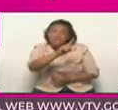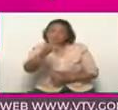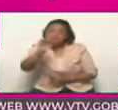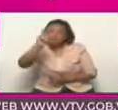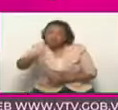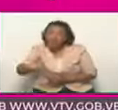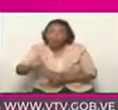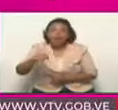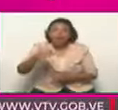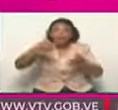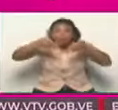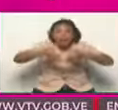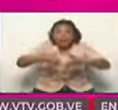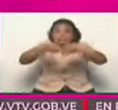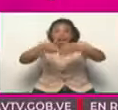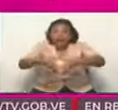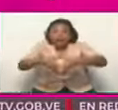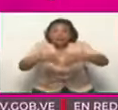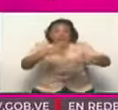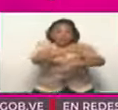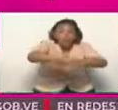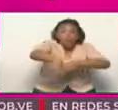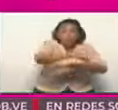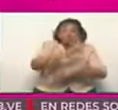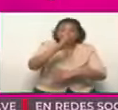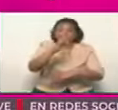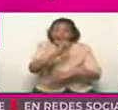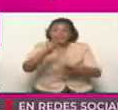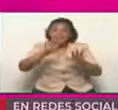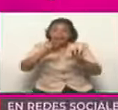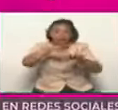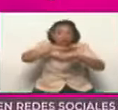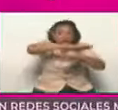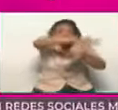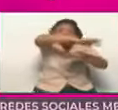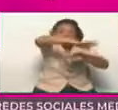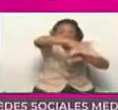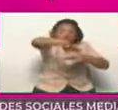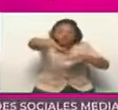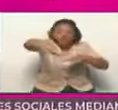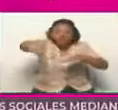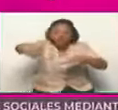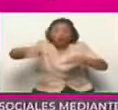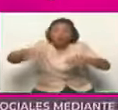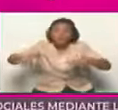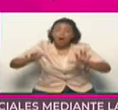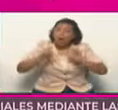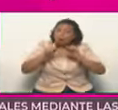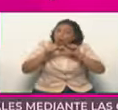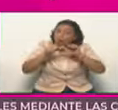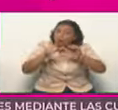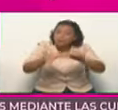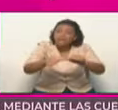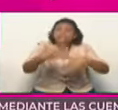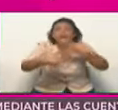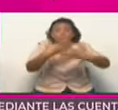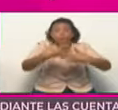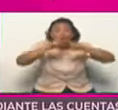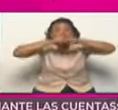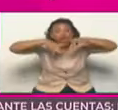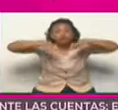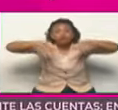que los bancos naturales que están en la zona de paria no estén predados continuamente y se pueda